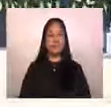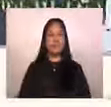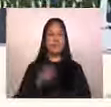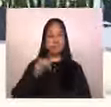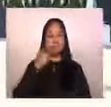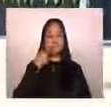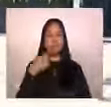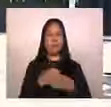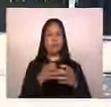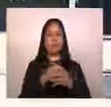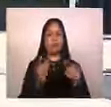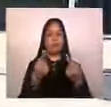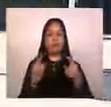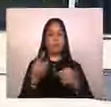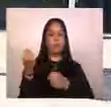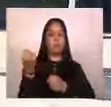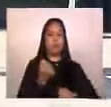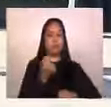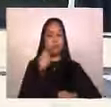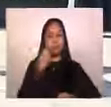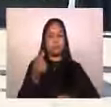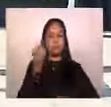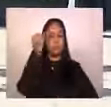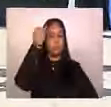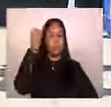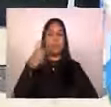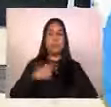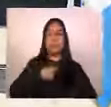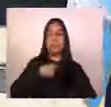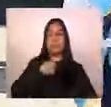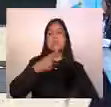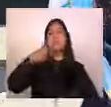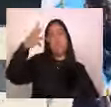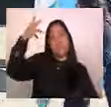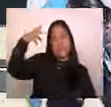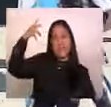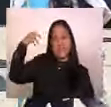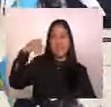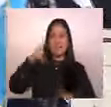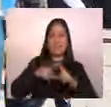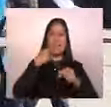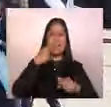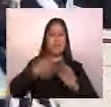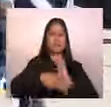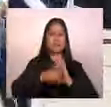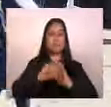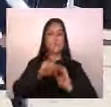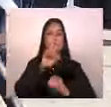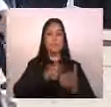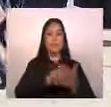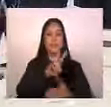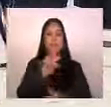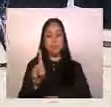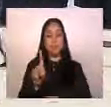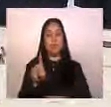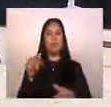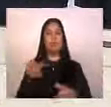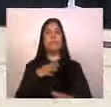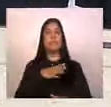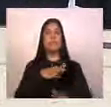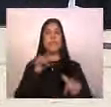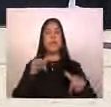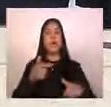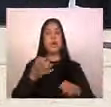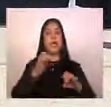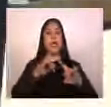Su banda escolar se formó por iniciativa de los catedráticos de ese momento, que retoman en 2021, teniendo